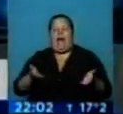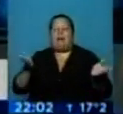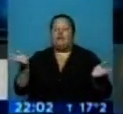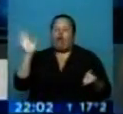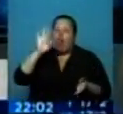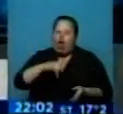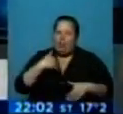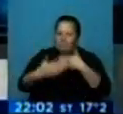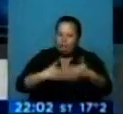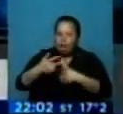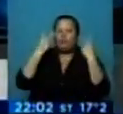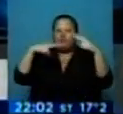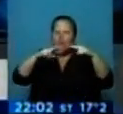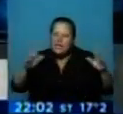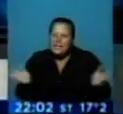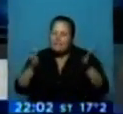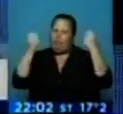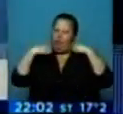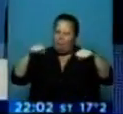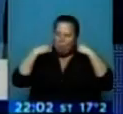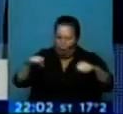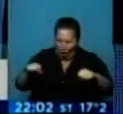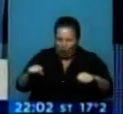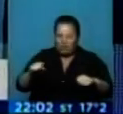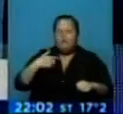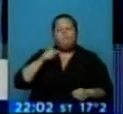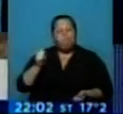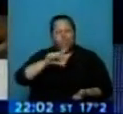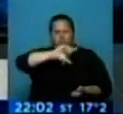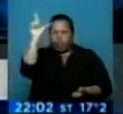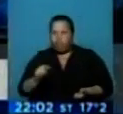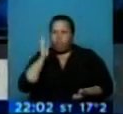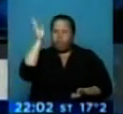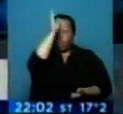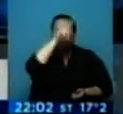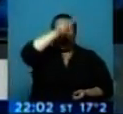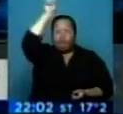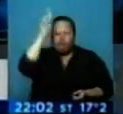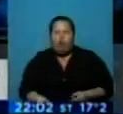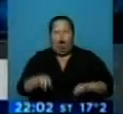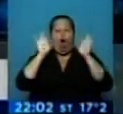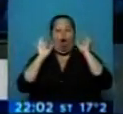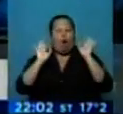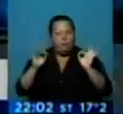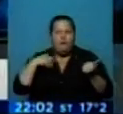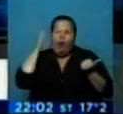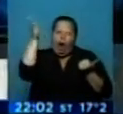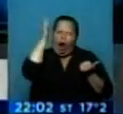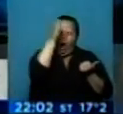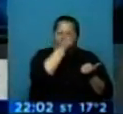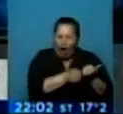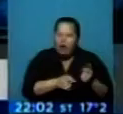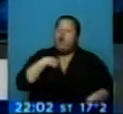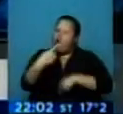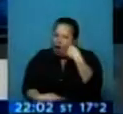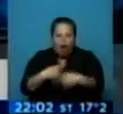día a día del turismo y del deporte. Recorrí la Argentina de punta a punta, y lo vamos